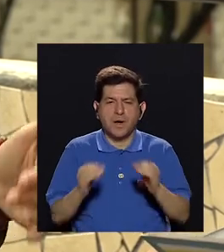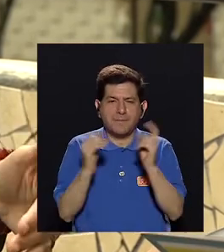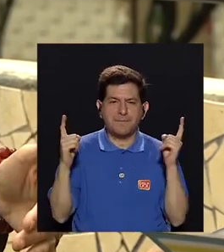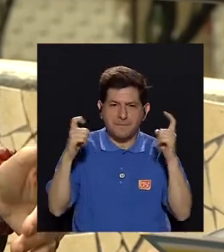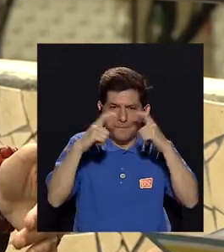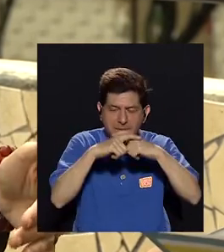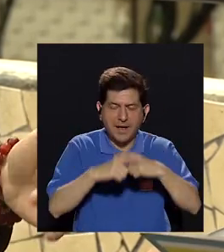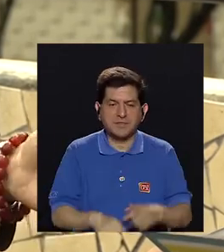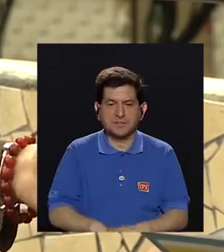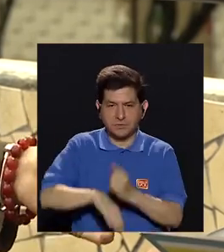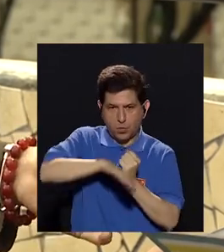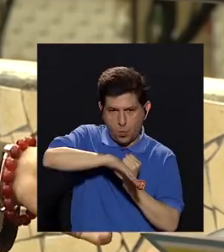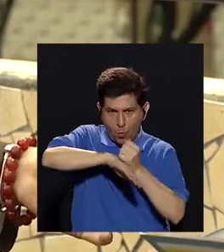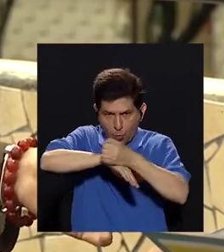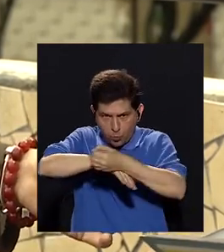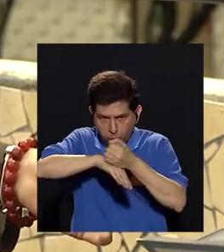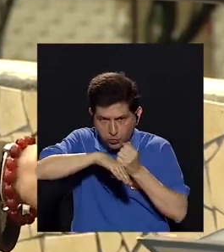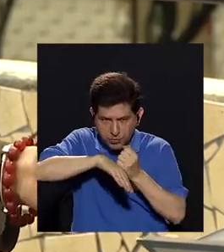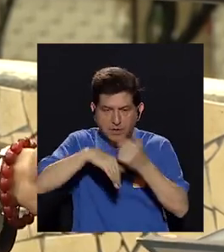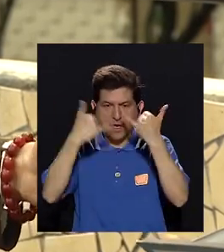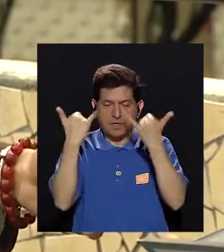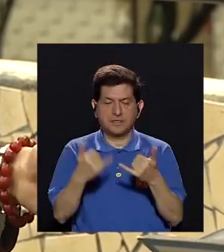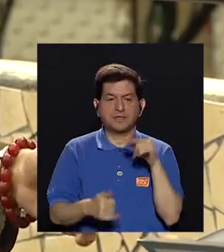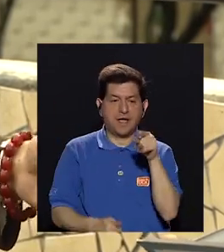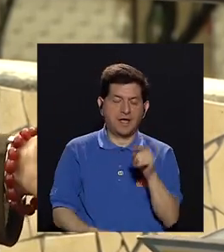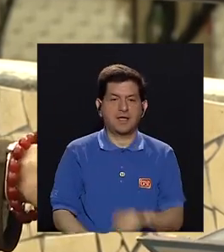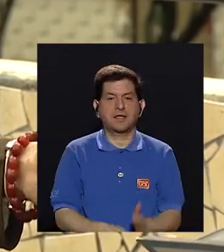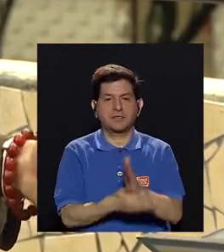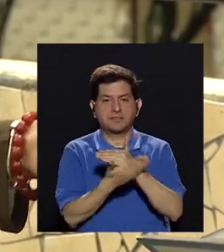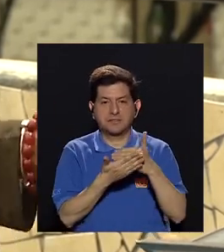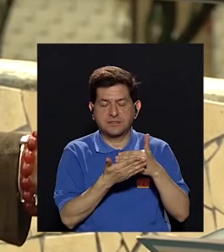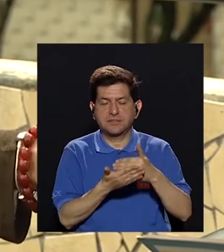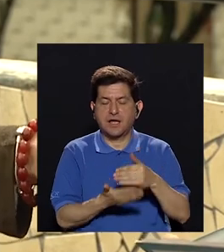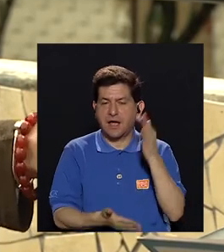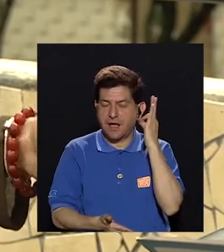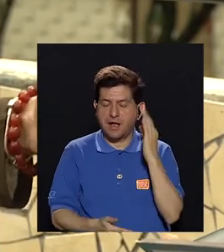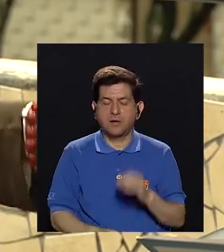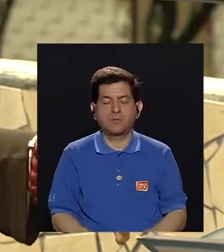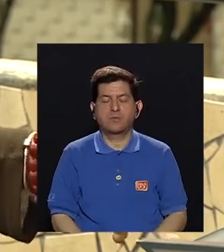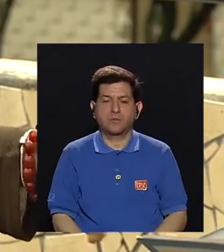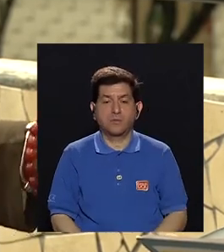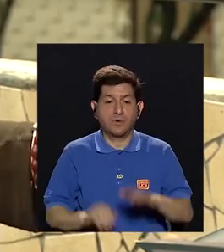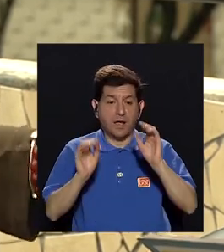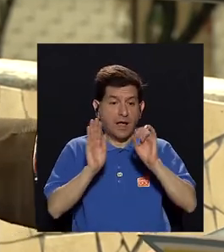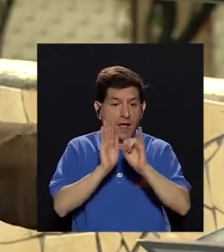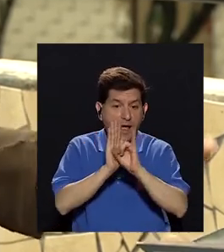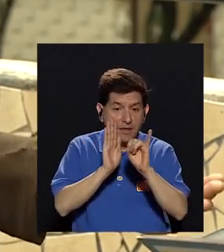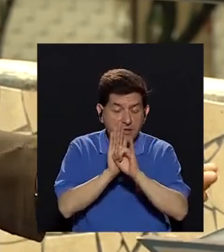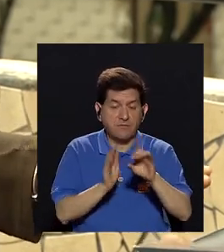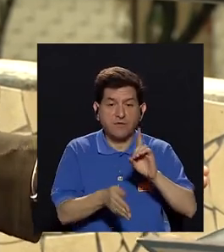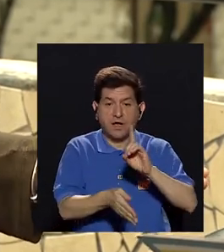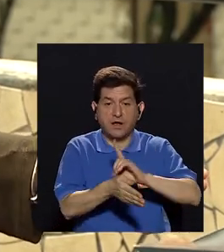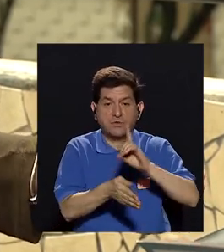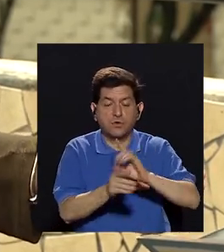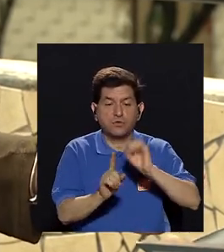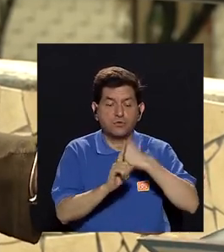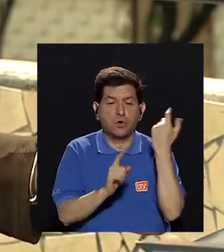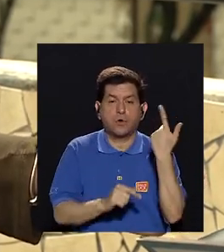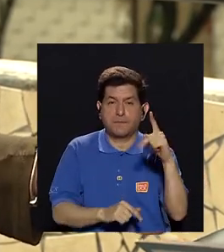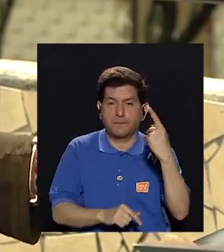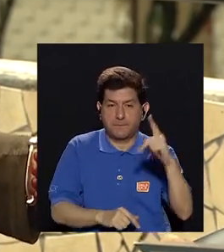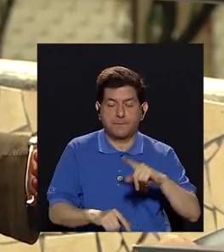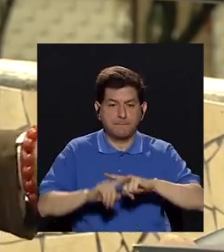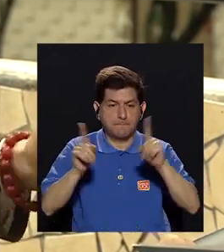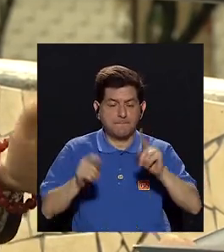mayor complejidad, como es el ultrasonido, que ese ya estaría al alcance de algunas mujeres en el caso de que el médico identifique alguna condición de